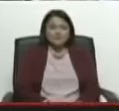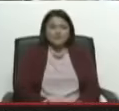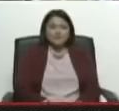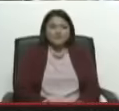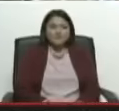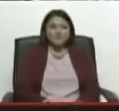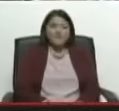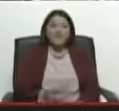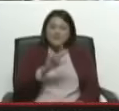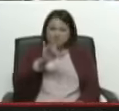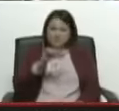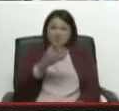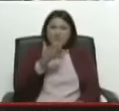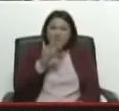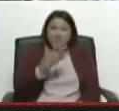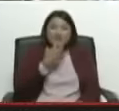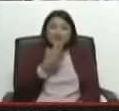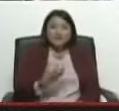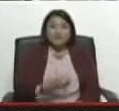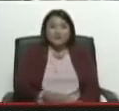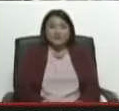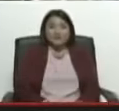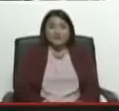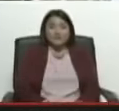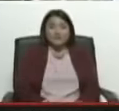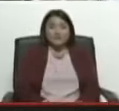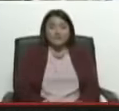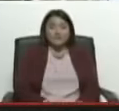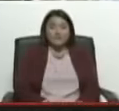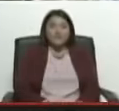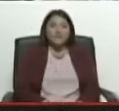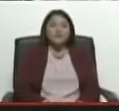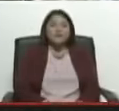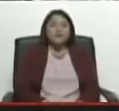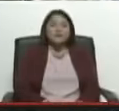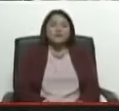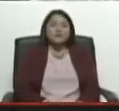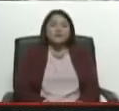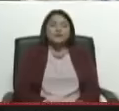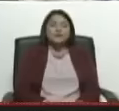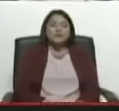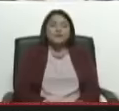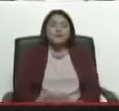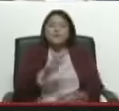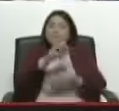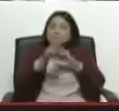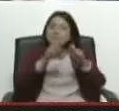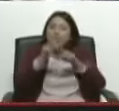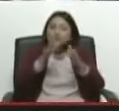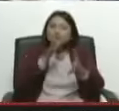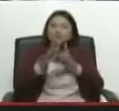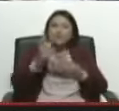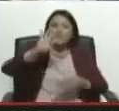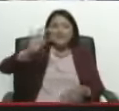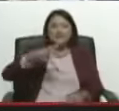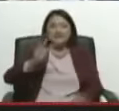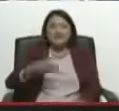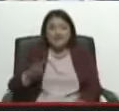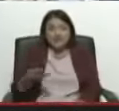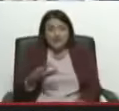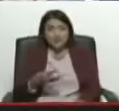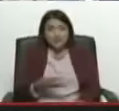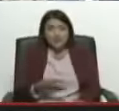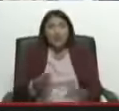3 de diciembre, referéndum consultivo por el Esequibo. Todos